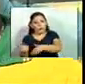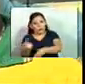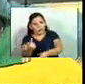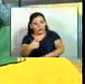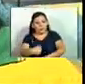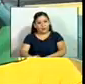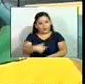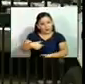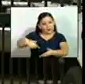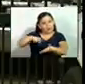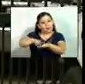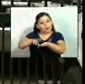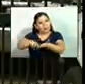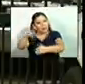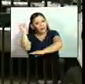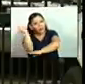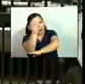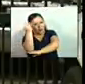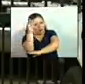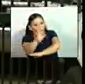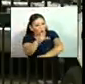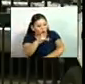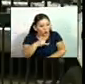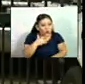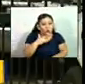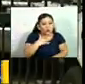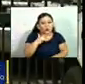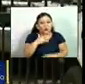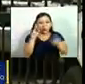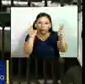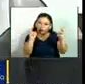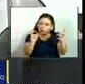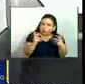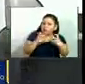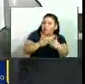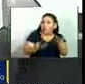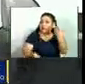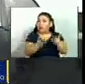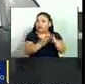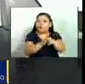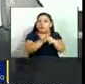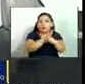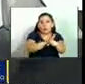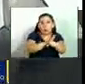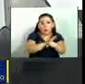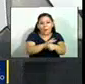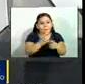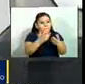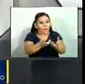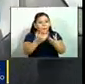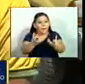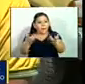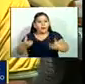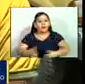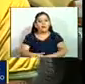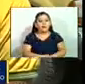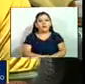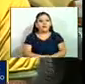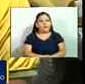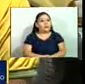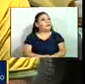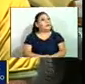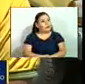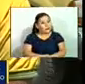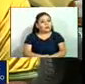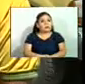salvamento, las emergencias por síntomas relacionados al COVID-19 se han multiplicado. Mil por